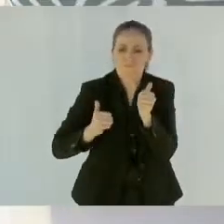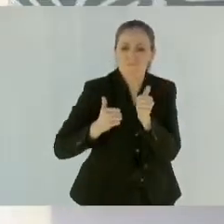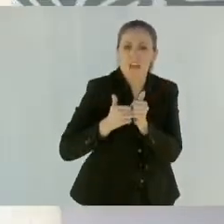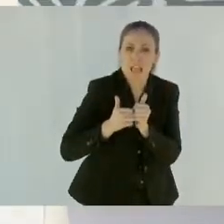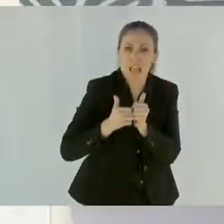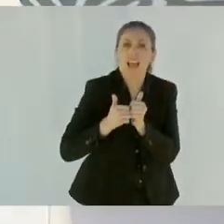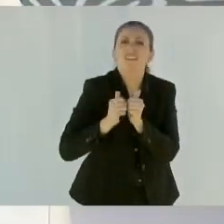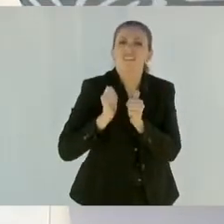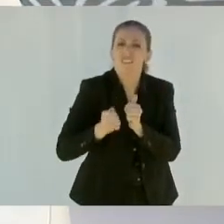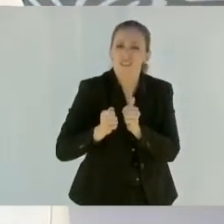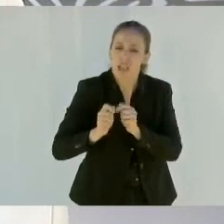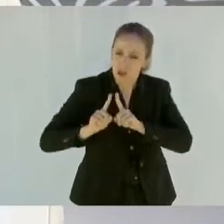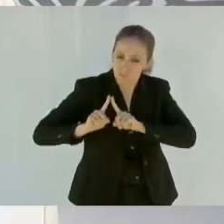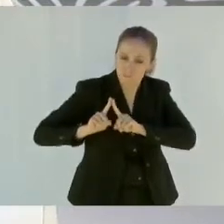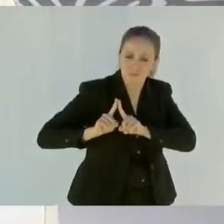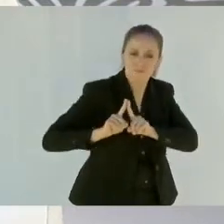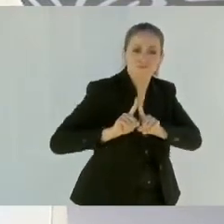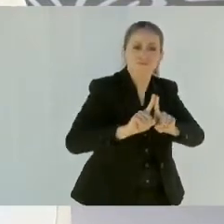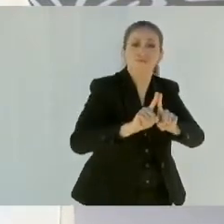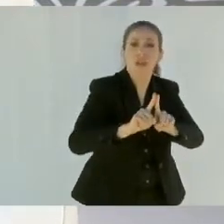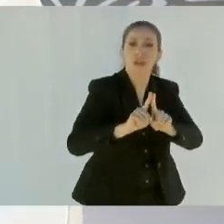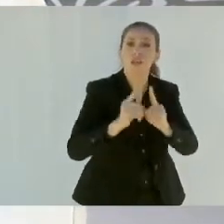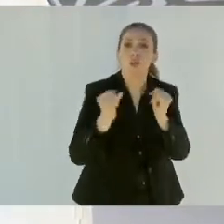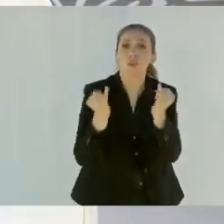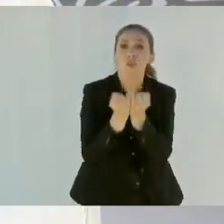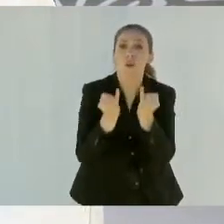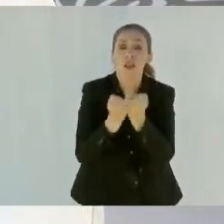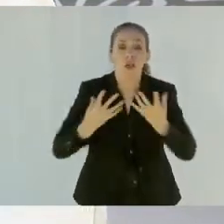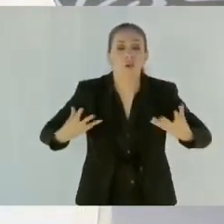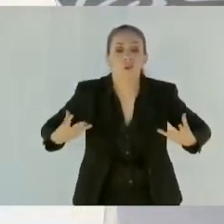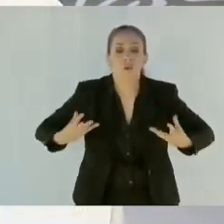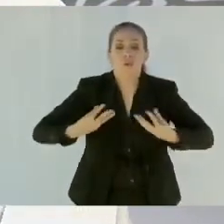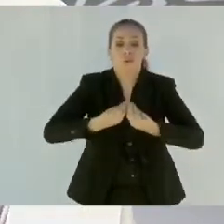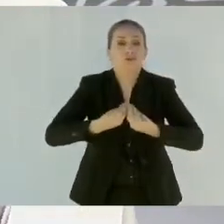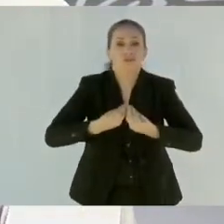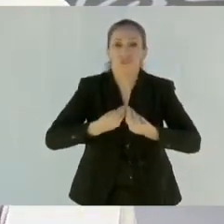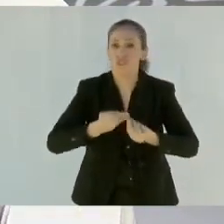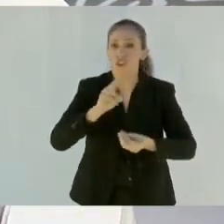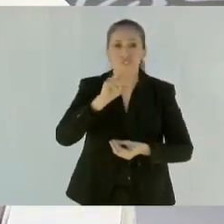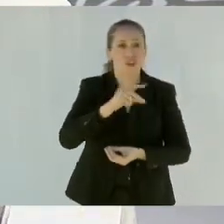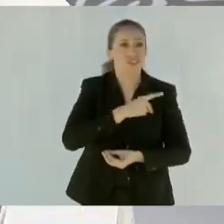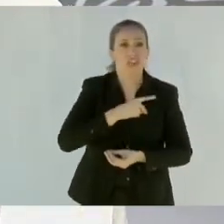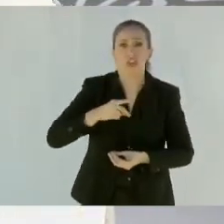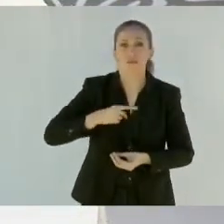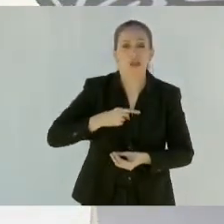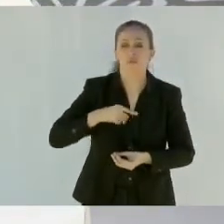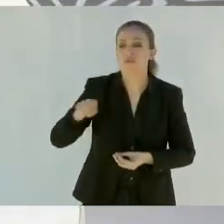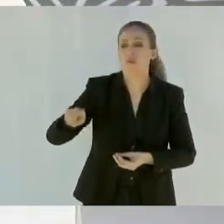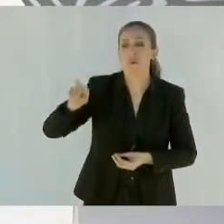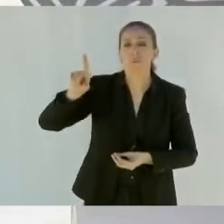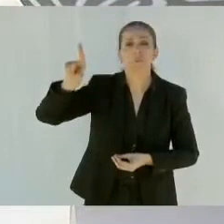darle más al que tiene menos. No puede haber trato igual entre